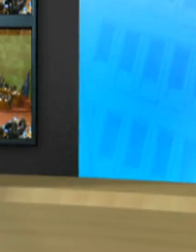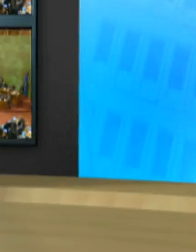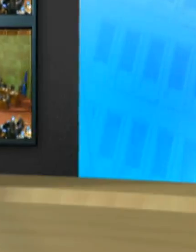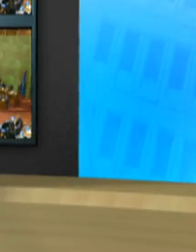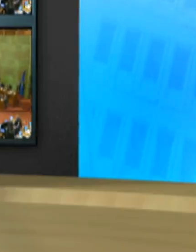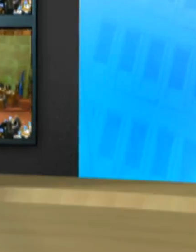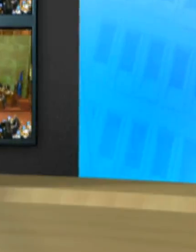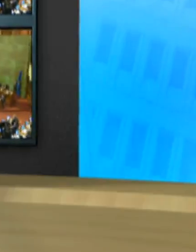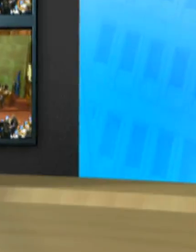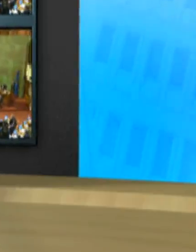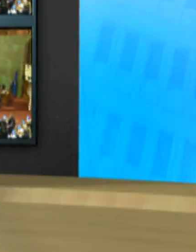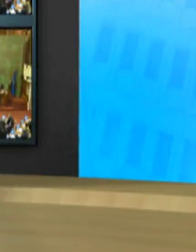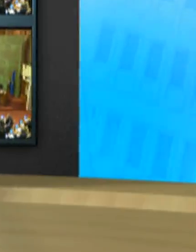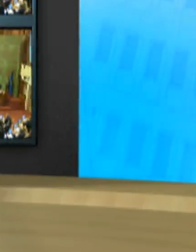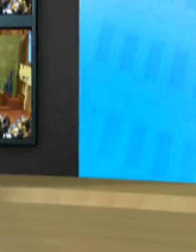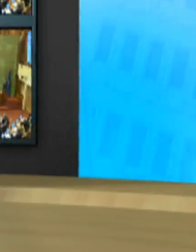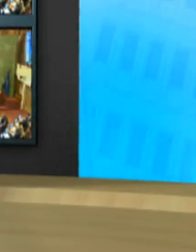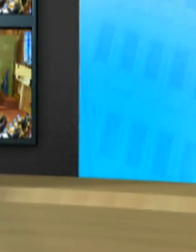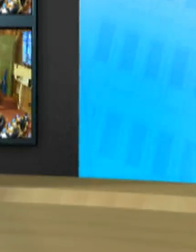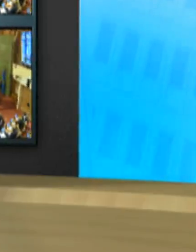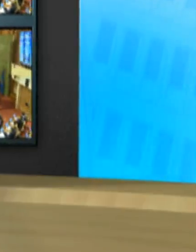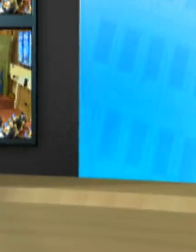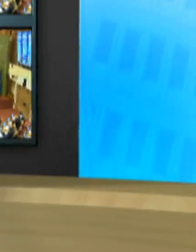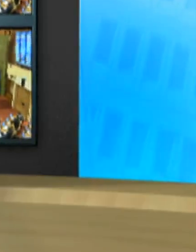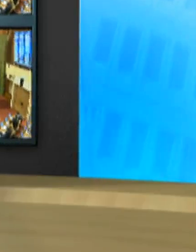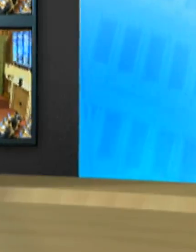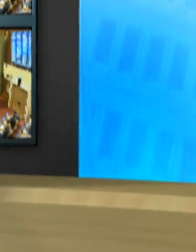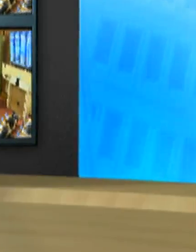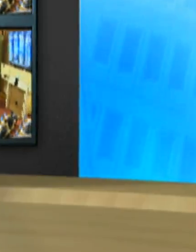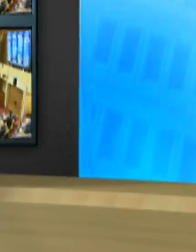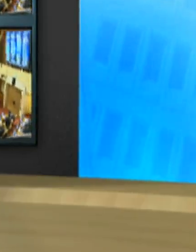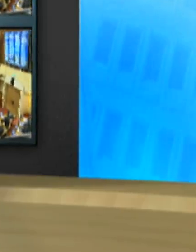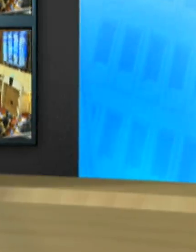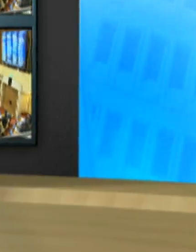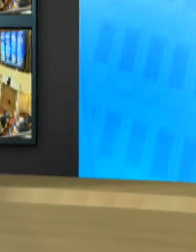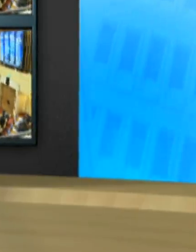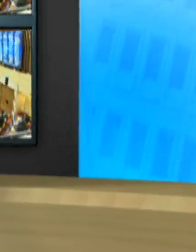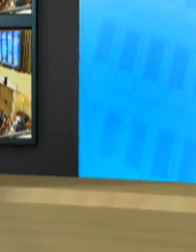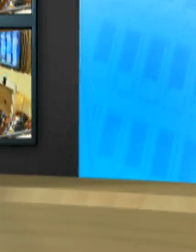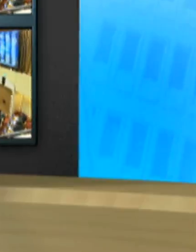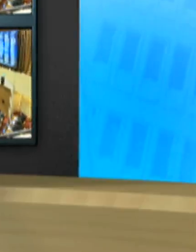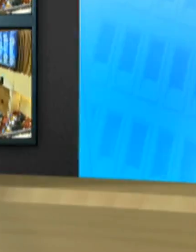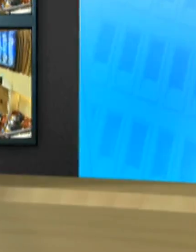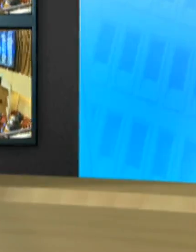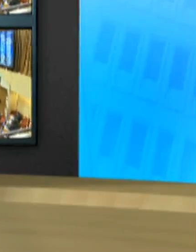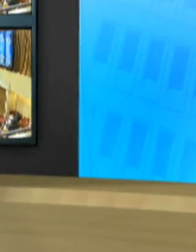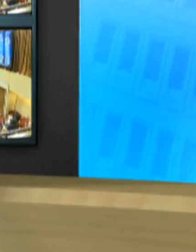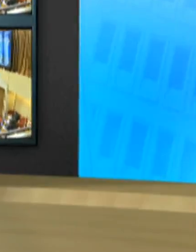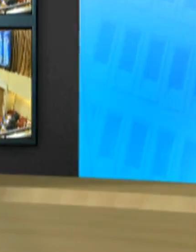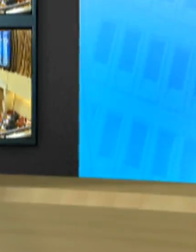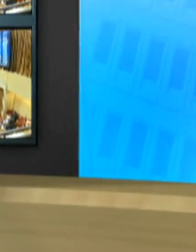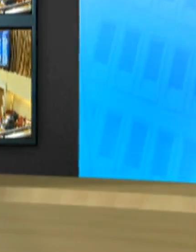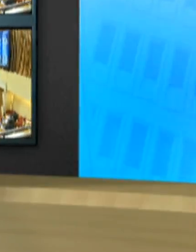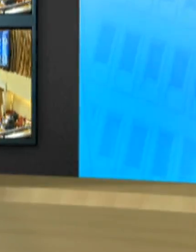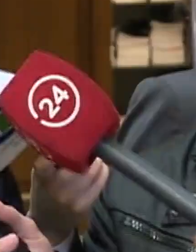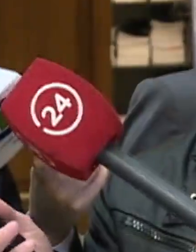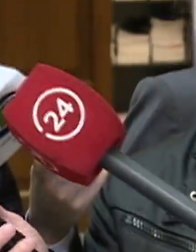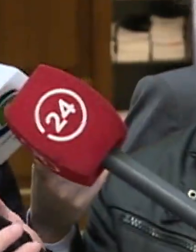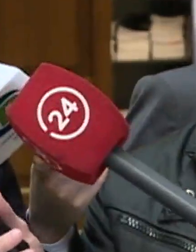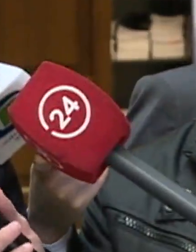exportación de servicios permite que empresas prestadoras de servicios crezcan y generen más y mejores oportunidades de empleo